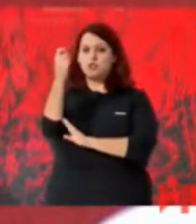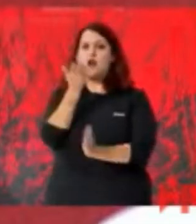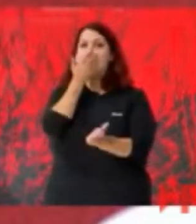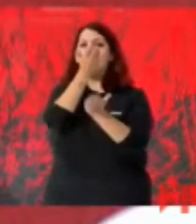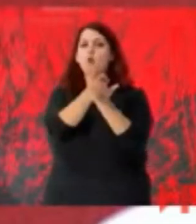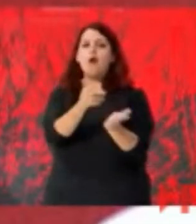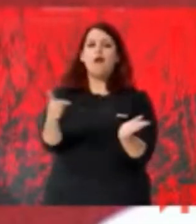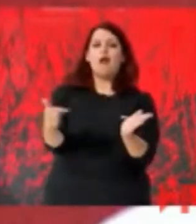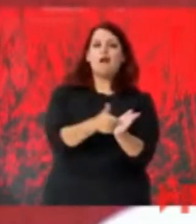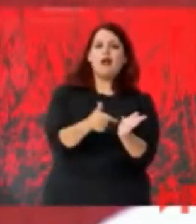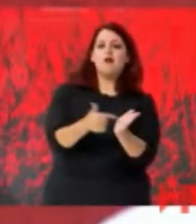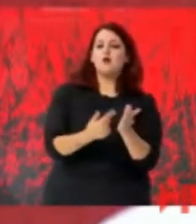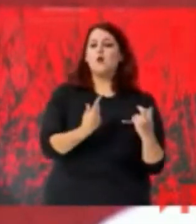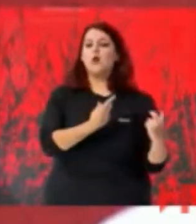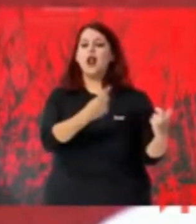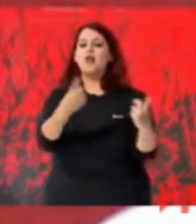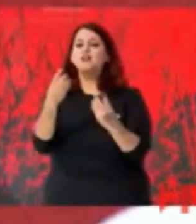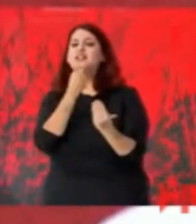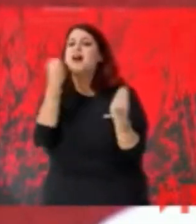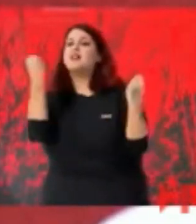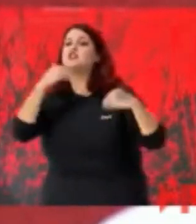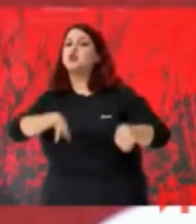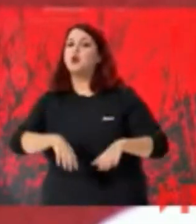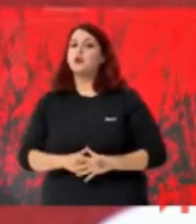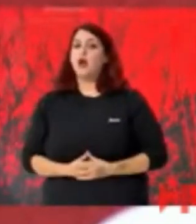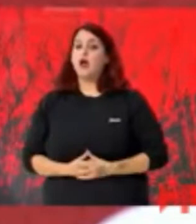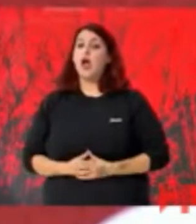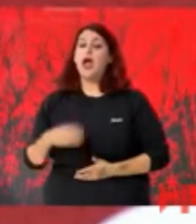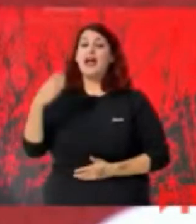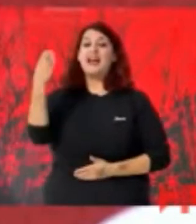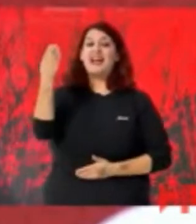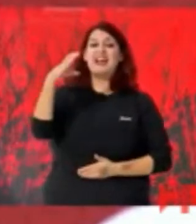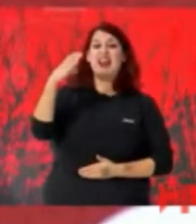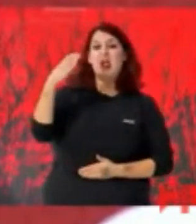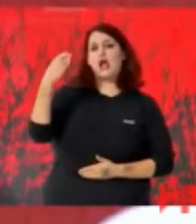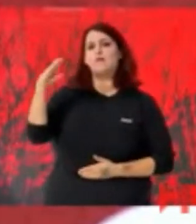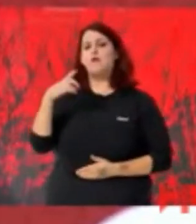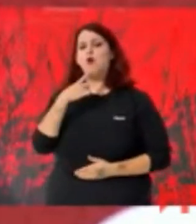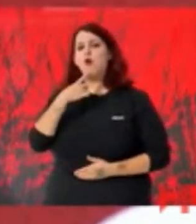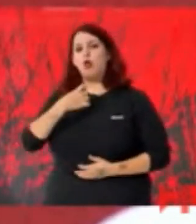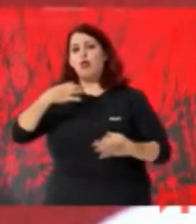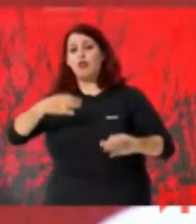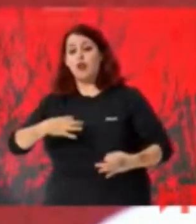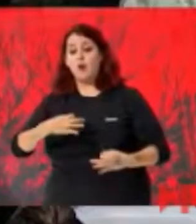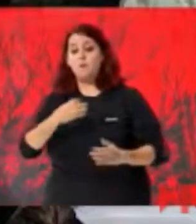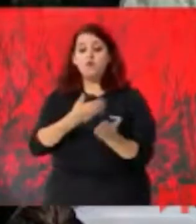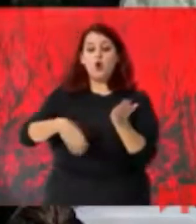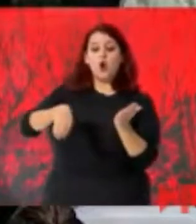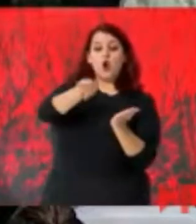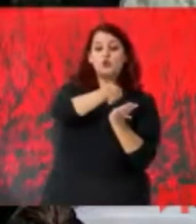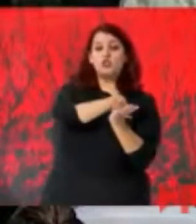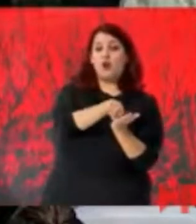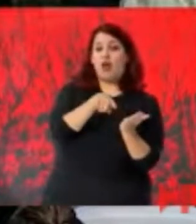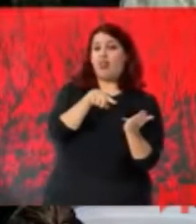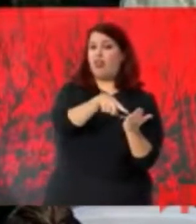reclamo, a una necesidad histórica. Clara Campoamor afirmó que la prostitución era una